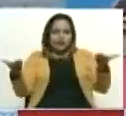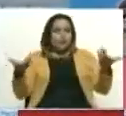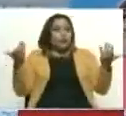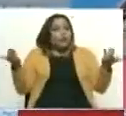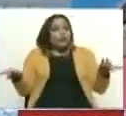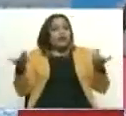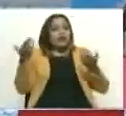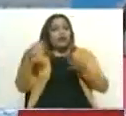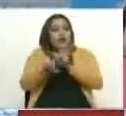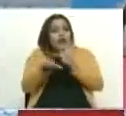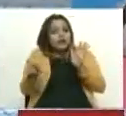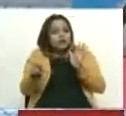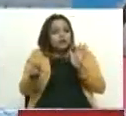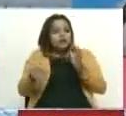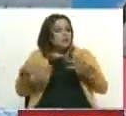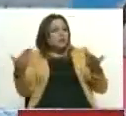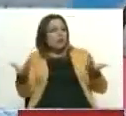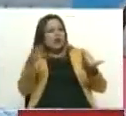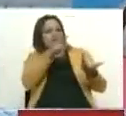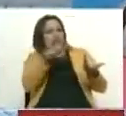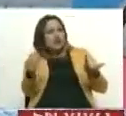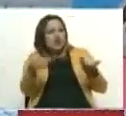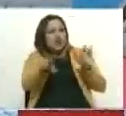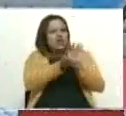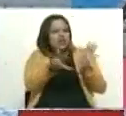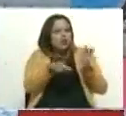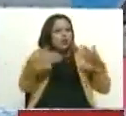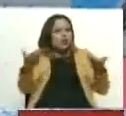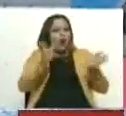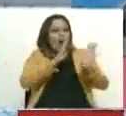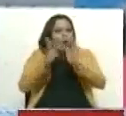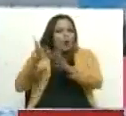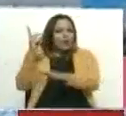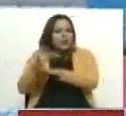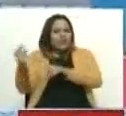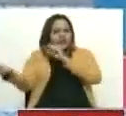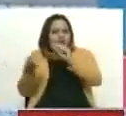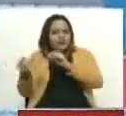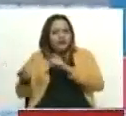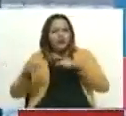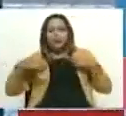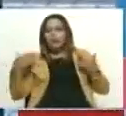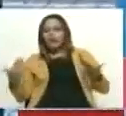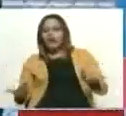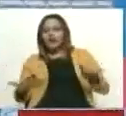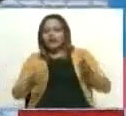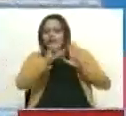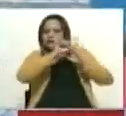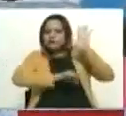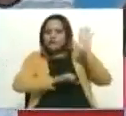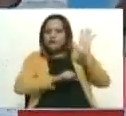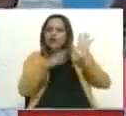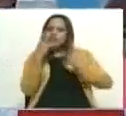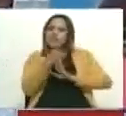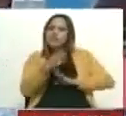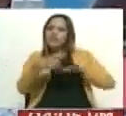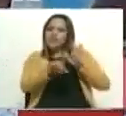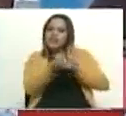las leyes y cuáles no son las leyes, cuál es el orden en que se deben discutir y cuál es el contenido que esas leyes deben